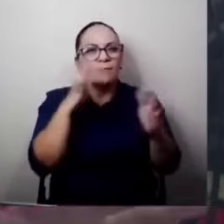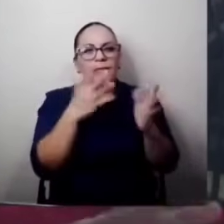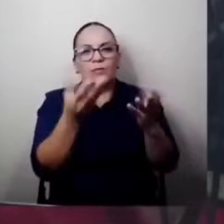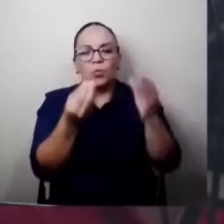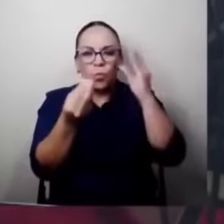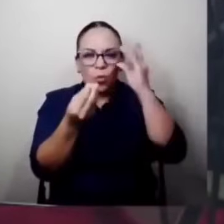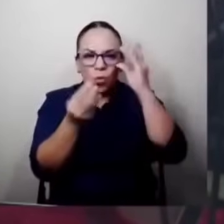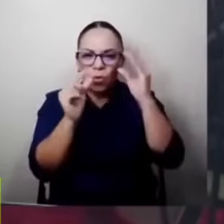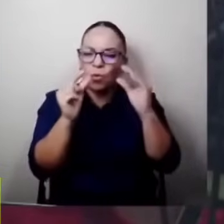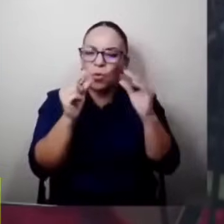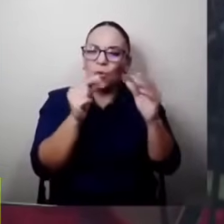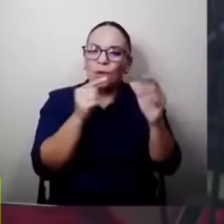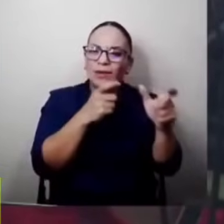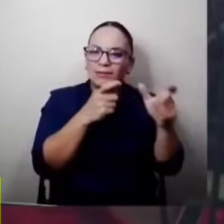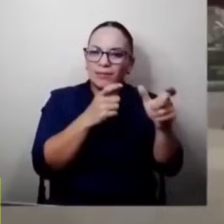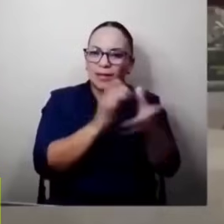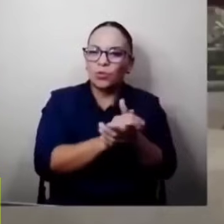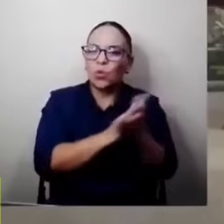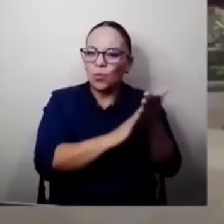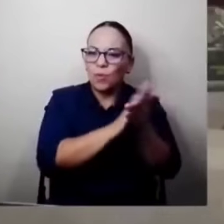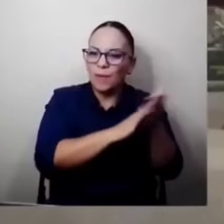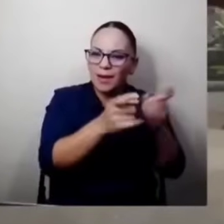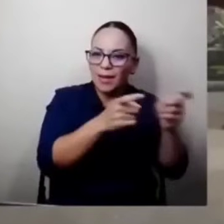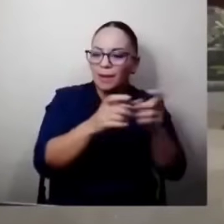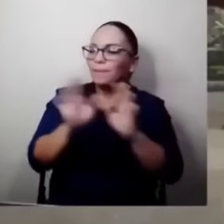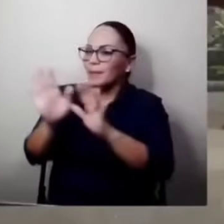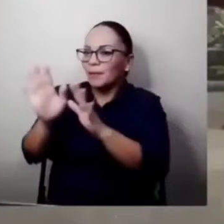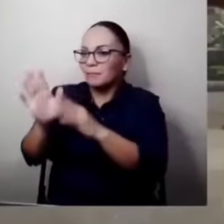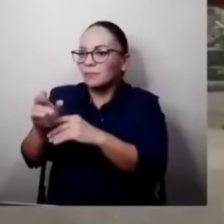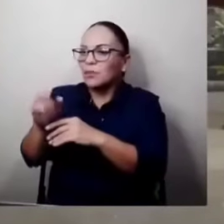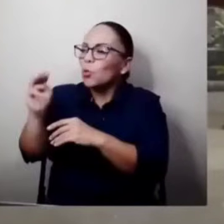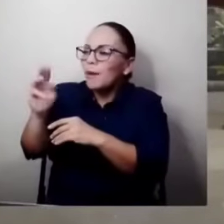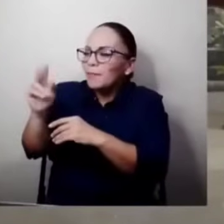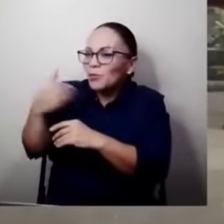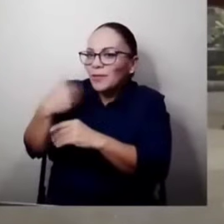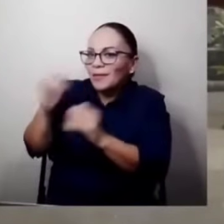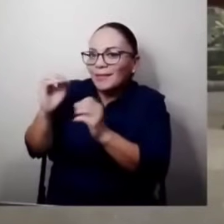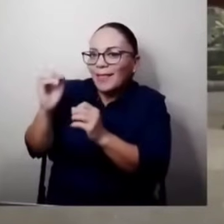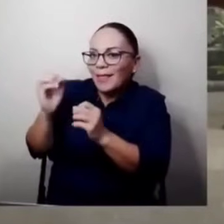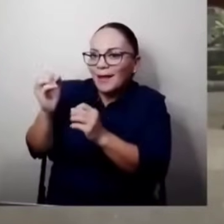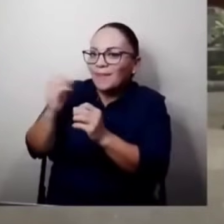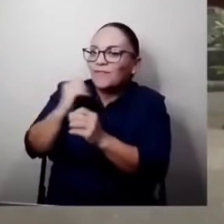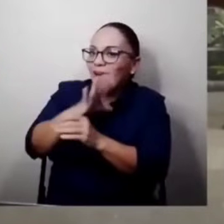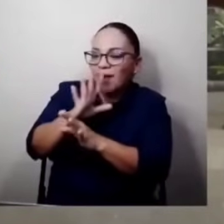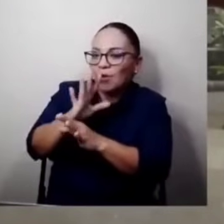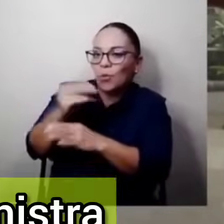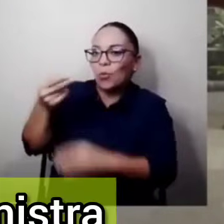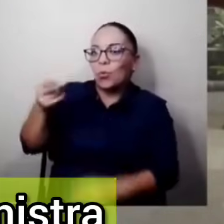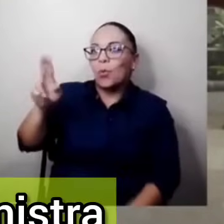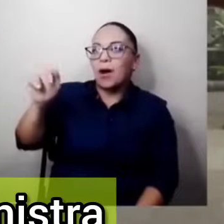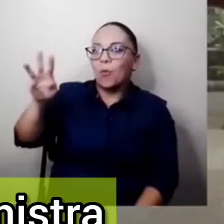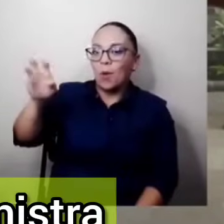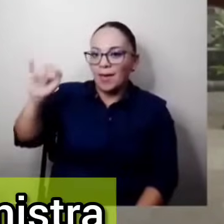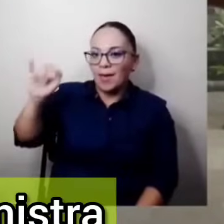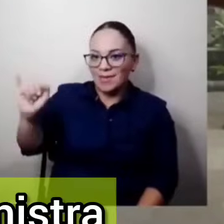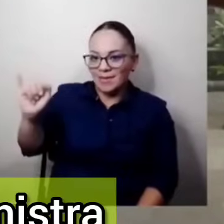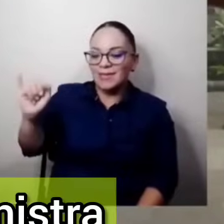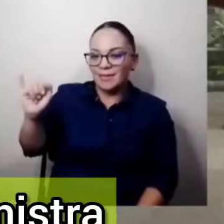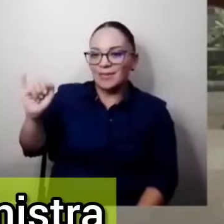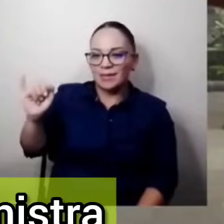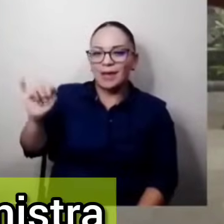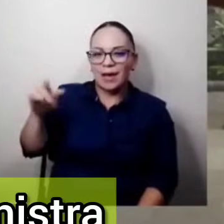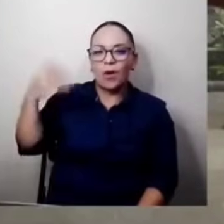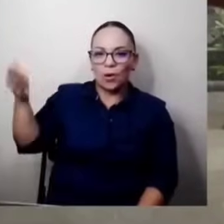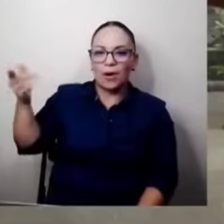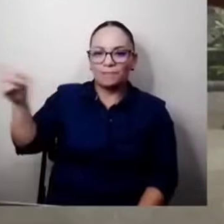cómo se maneja esto. Don Marvin, no tiene nada extraño. Huawei, y ahora le voy a pasar para los detalles técnicos a la